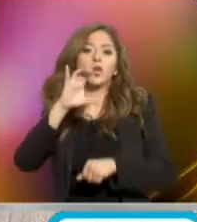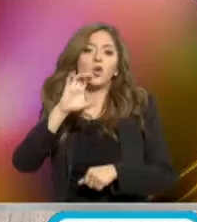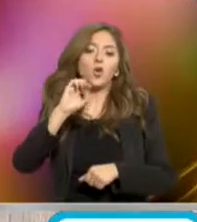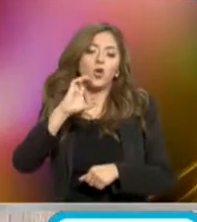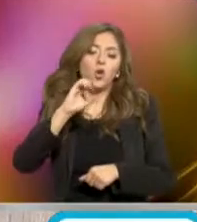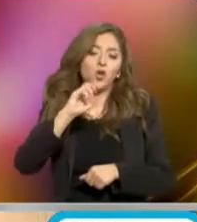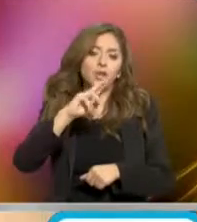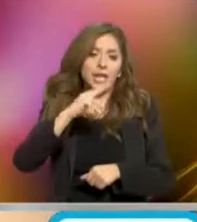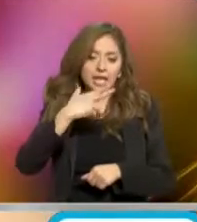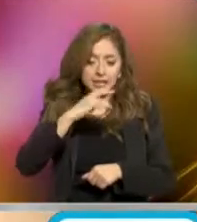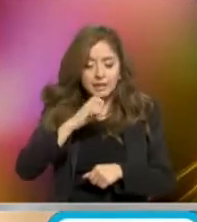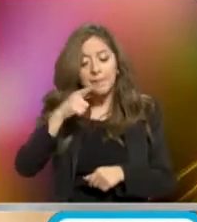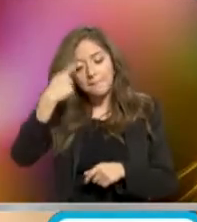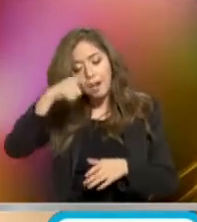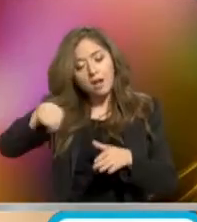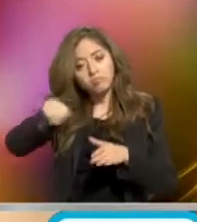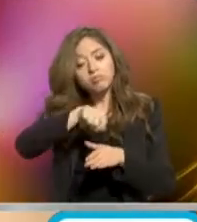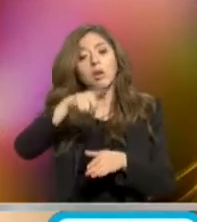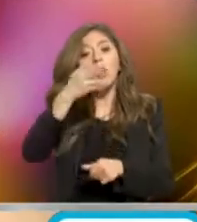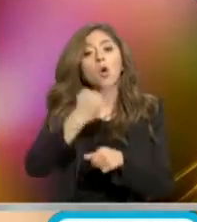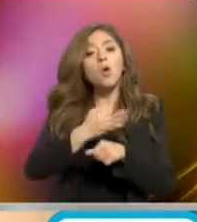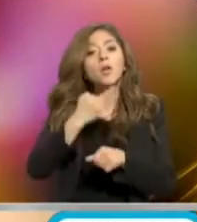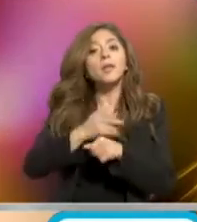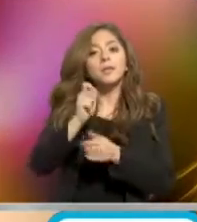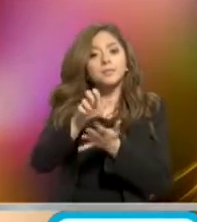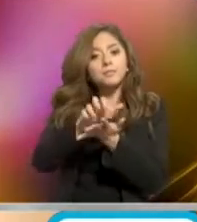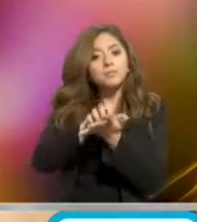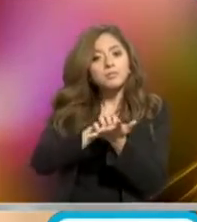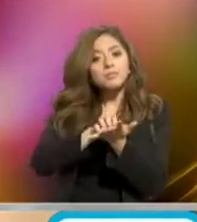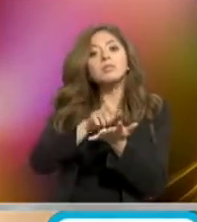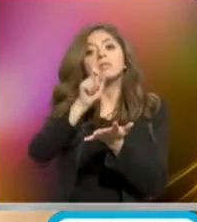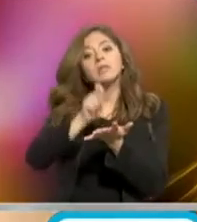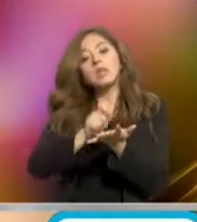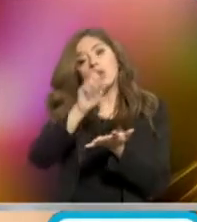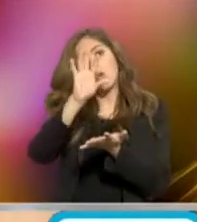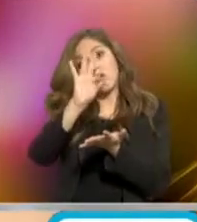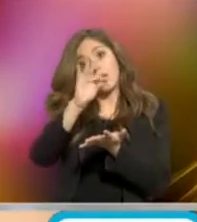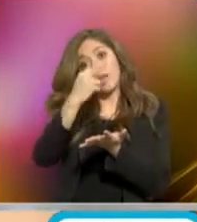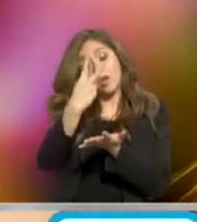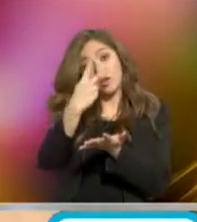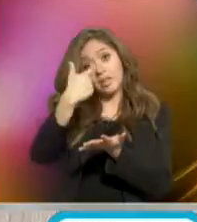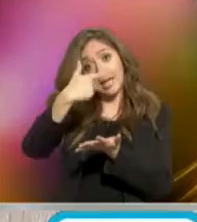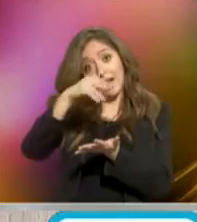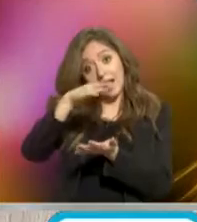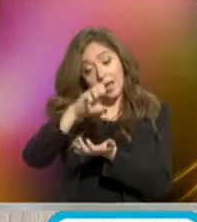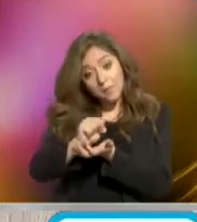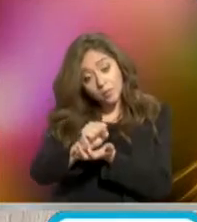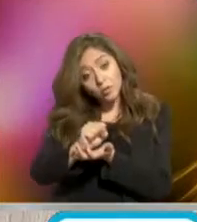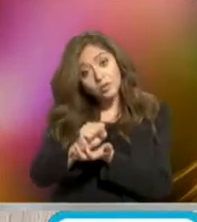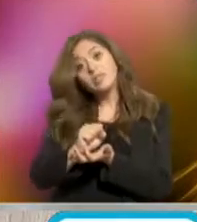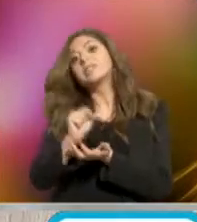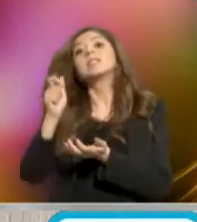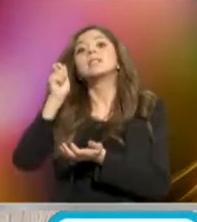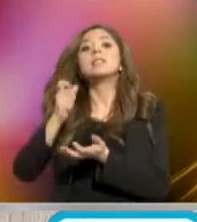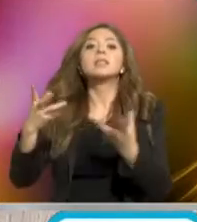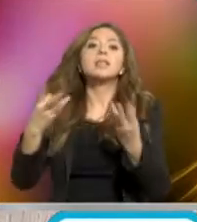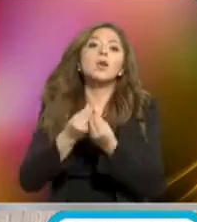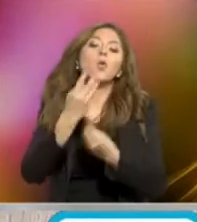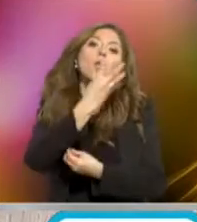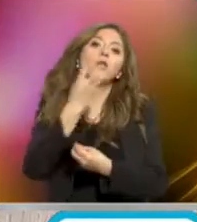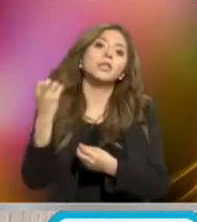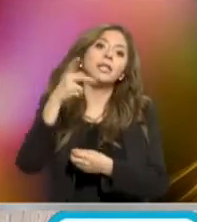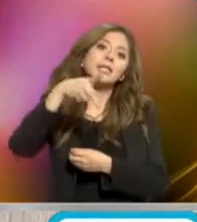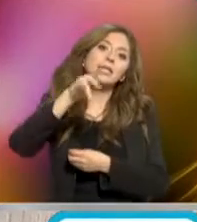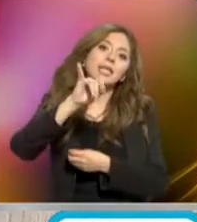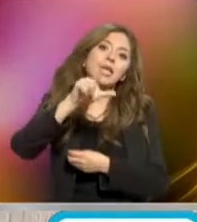y queda muy rico. Y estamos ahorrándonos 42 gramos de carbohidratos, que eso equivale a 440 kilocalorías, Qué